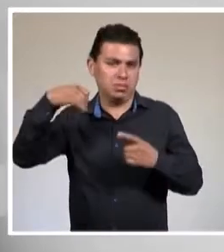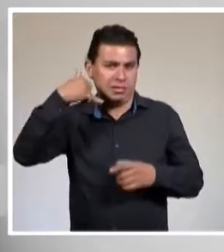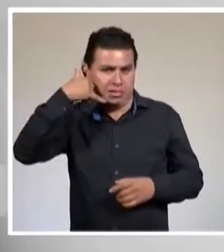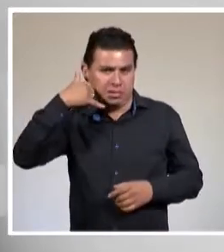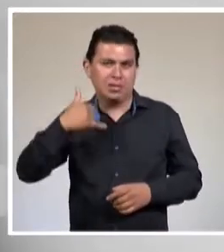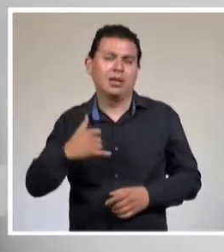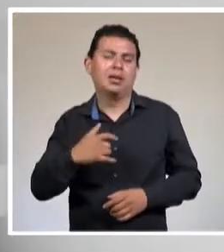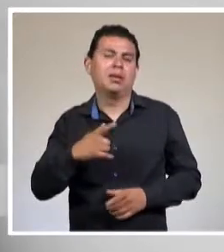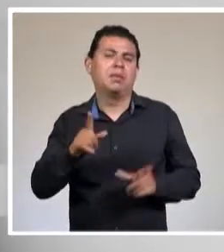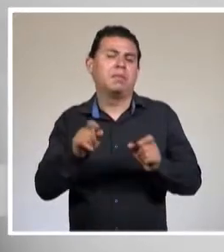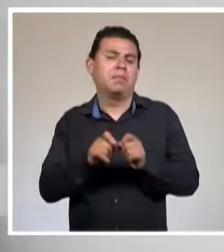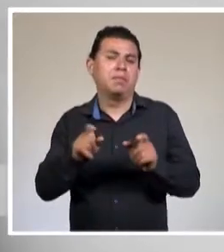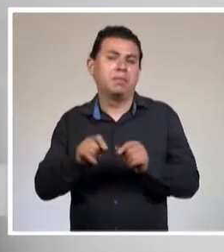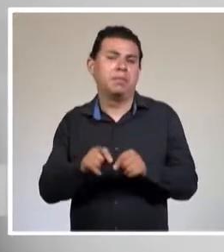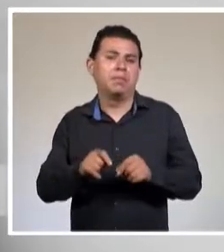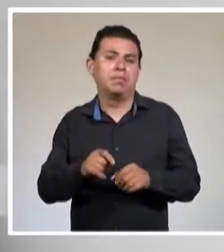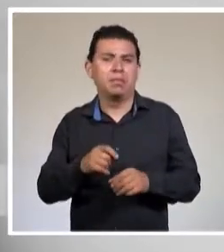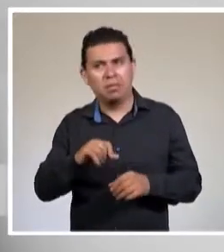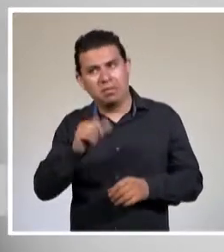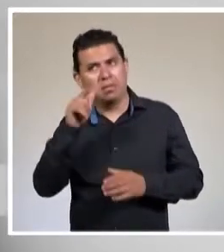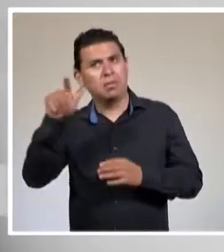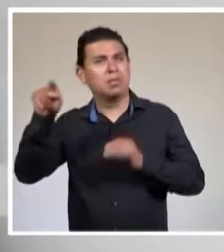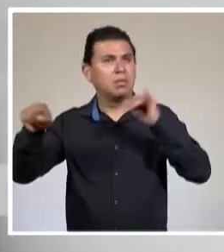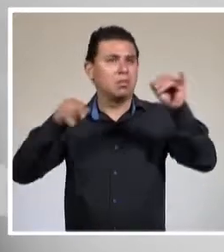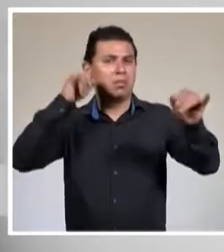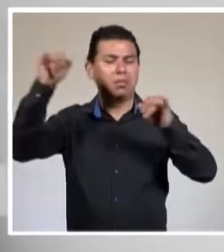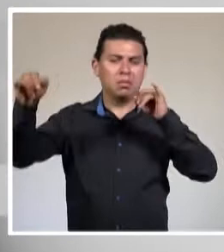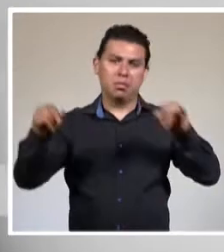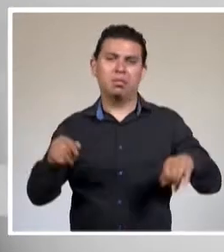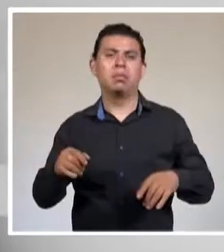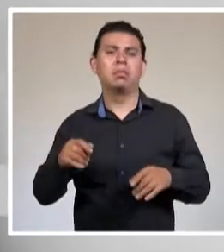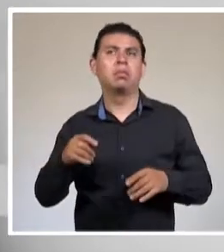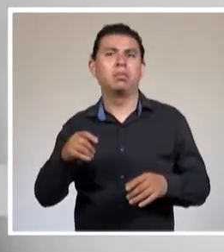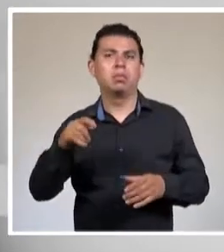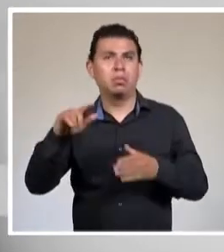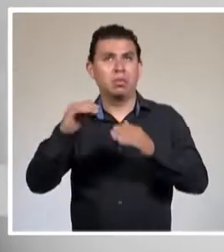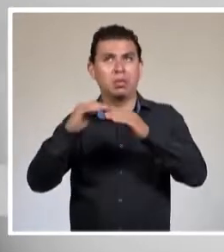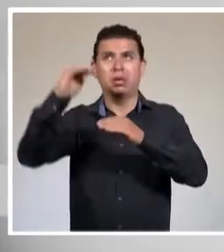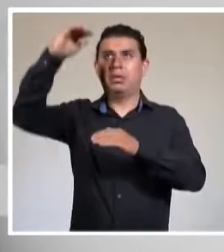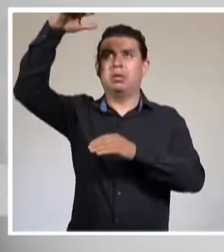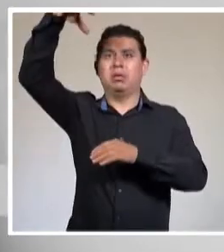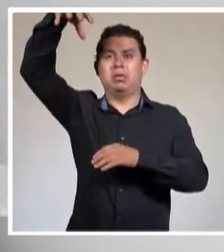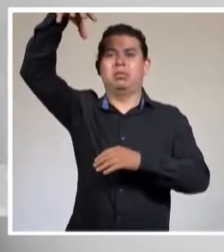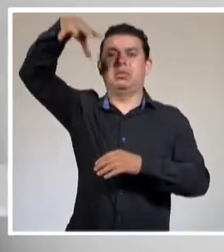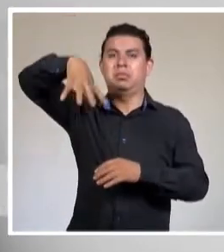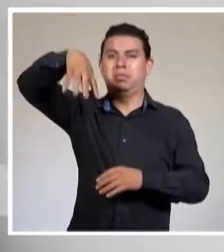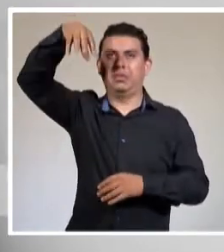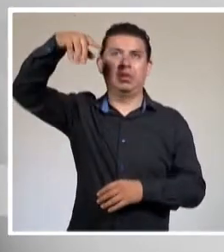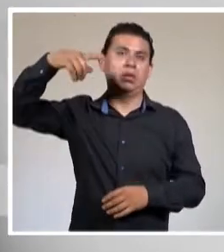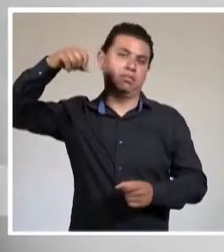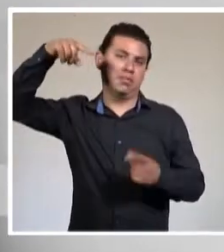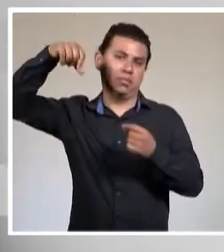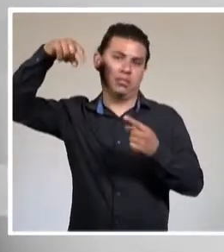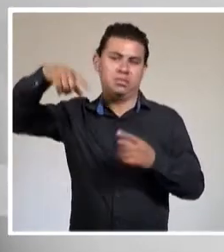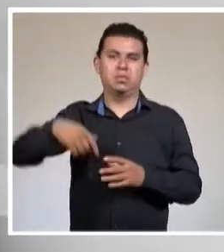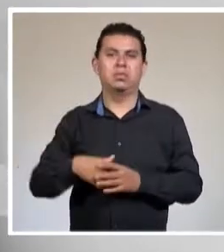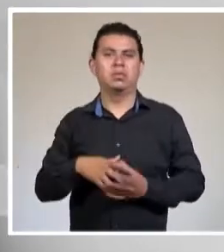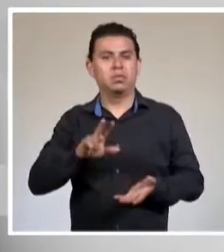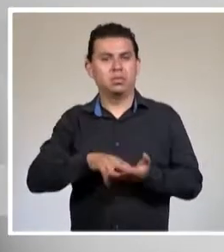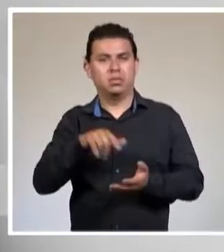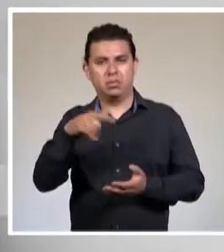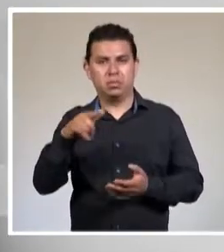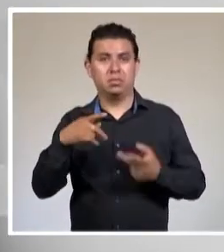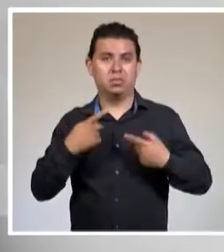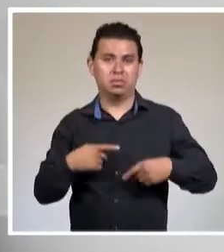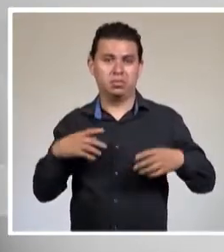sólo se logra como en otras comunidades guacareñas en la parte alta de un cerro en 2012 un grupo